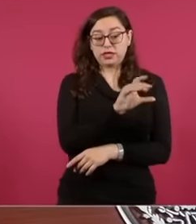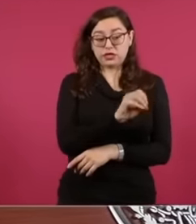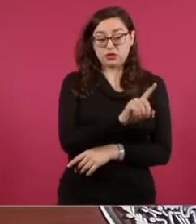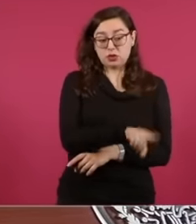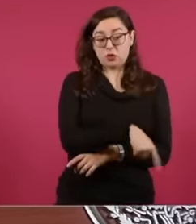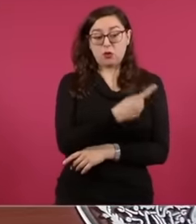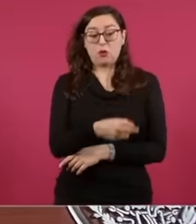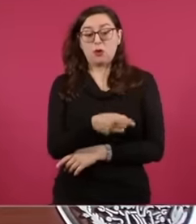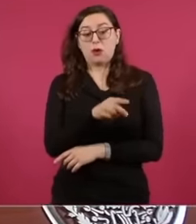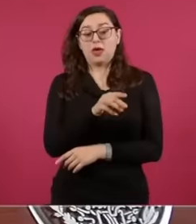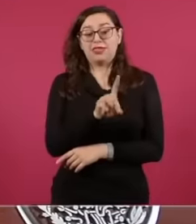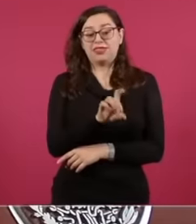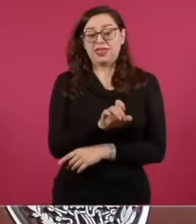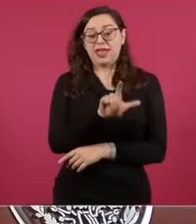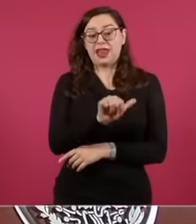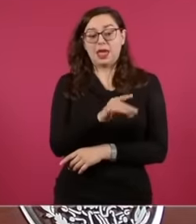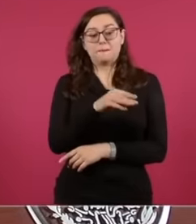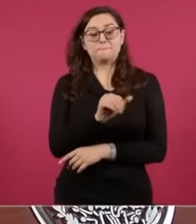Salinas,